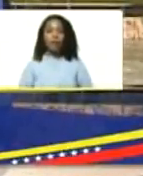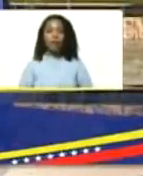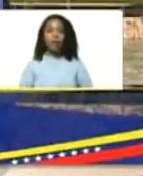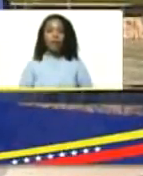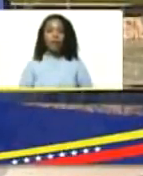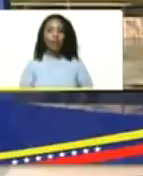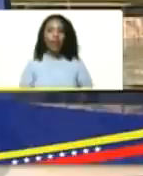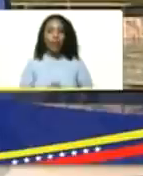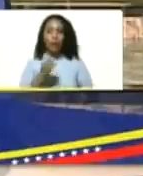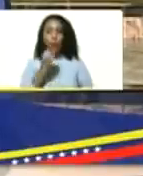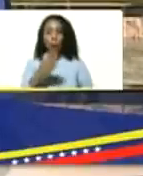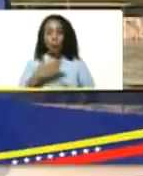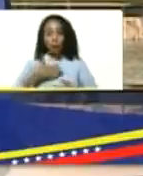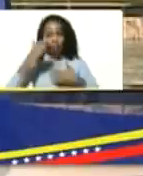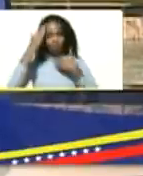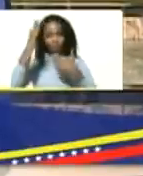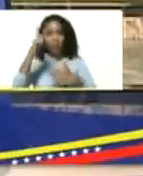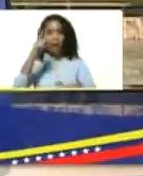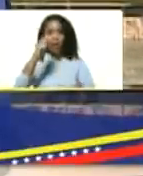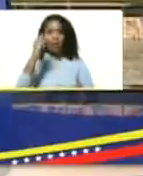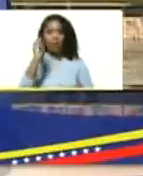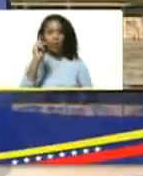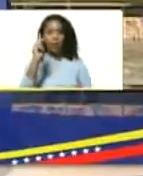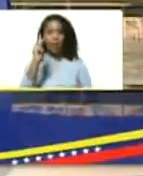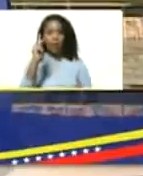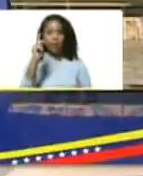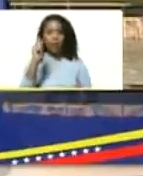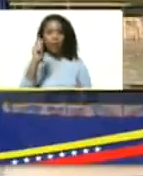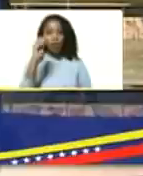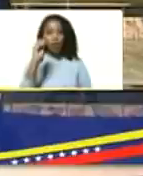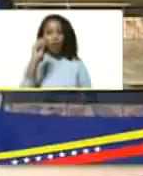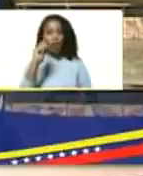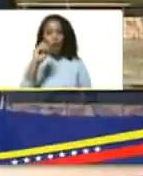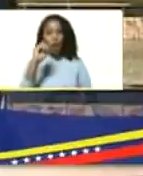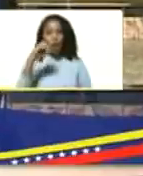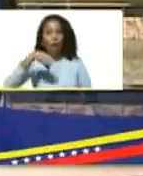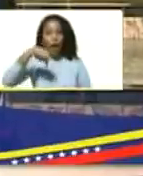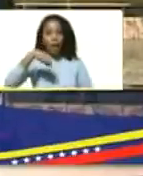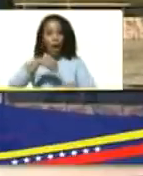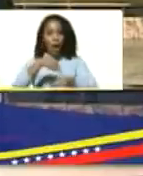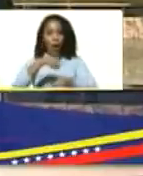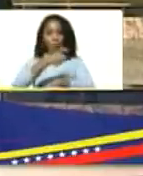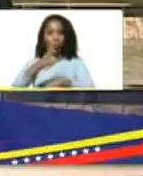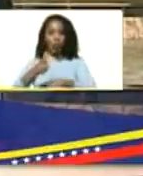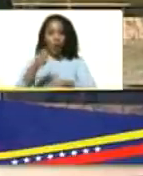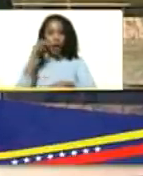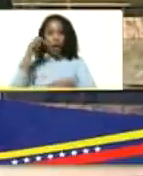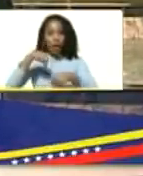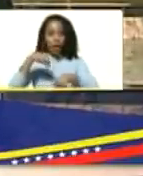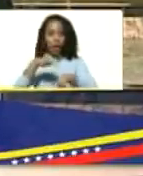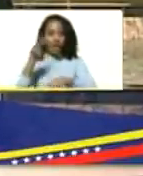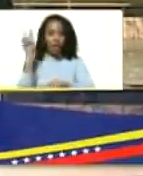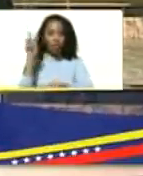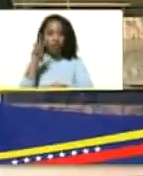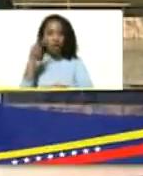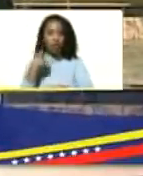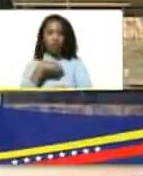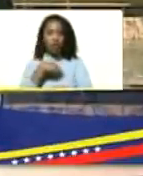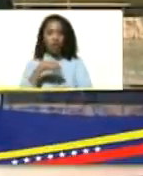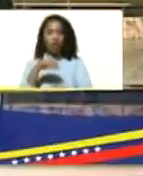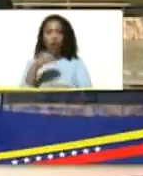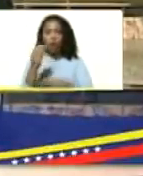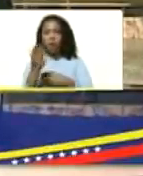bueno mi saludo a los toreros y tintos que era que hasta ahora en venezuela estábamos son las